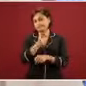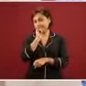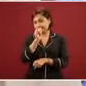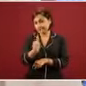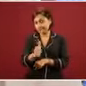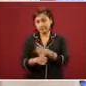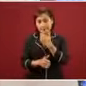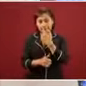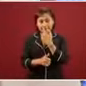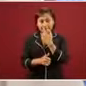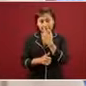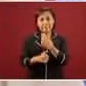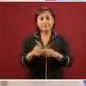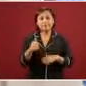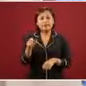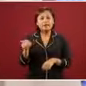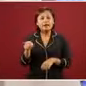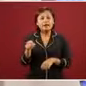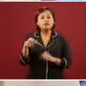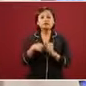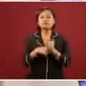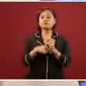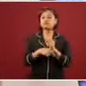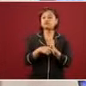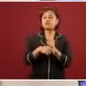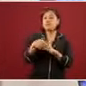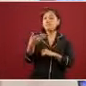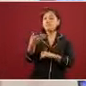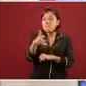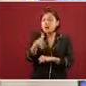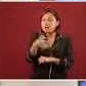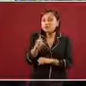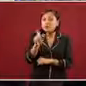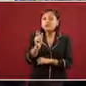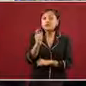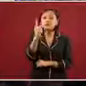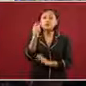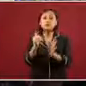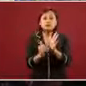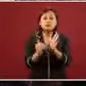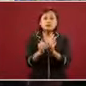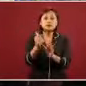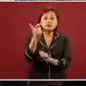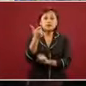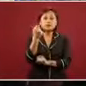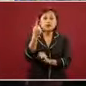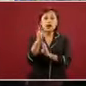un monto de 21,000 millones de pesos anuales.